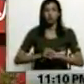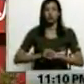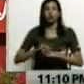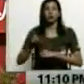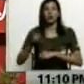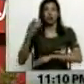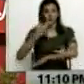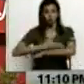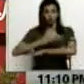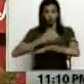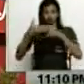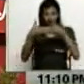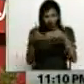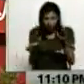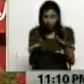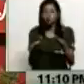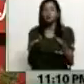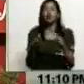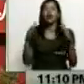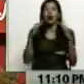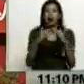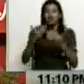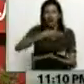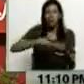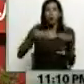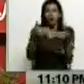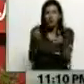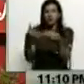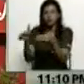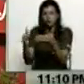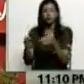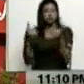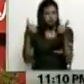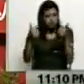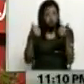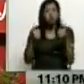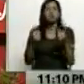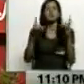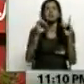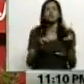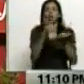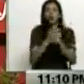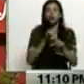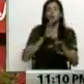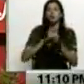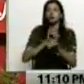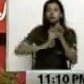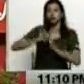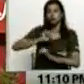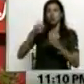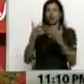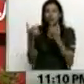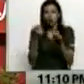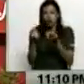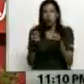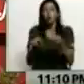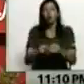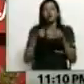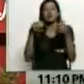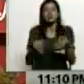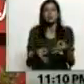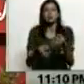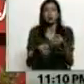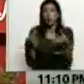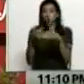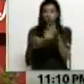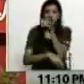la República de Colombia la apertura de las casas de cambio fronterizas por el gobierno bolivariano como la ofensiva contra la guerra económica